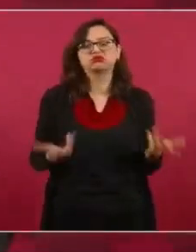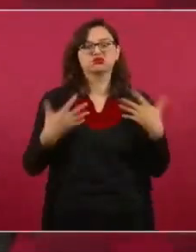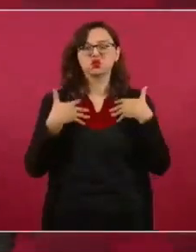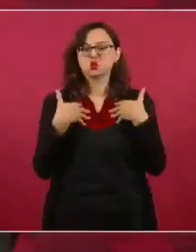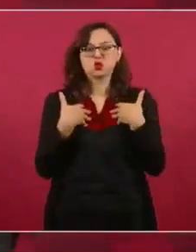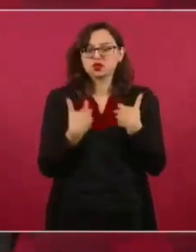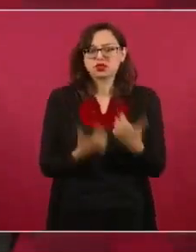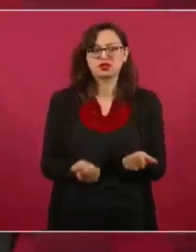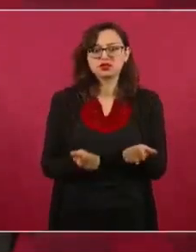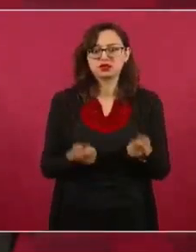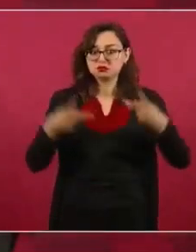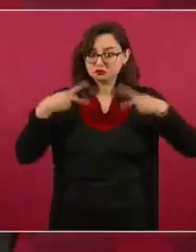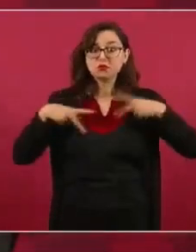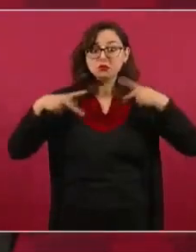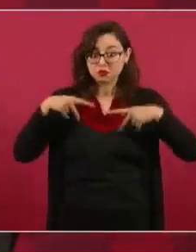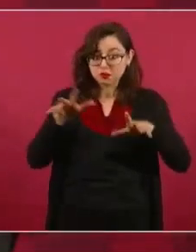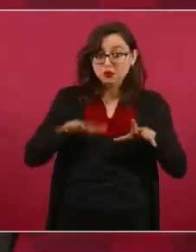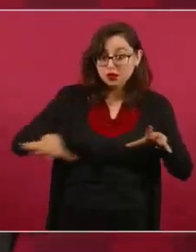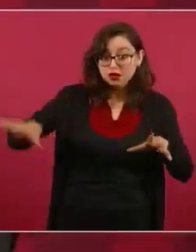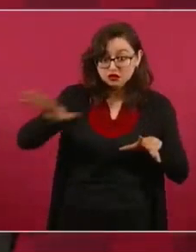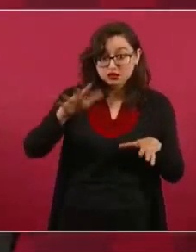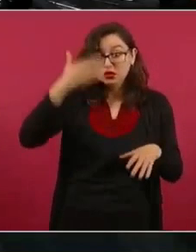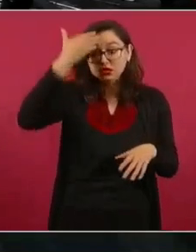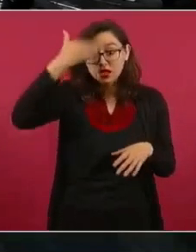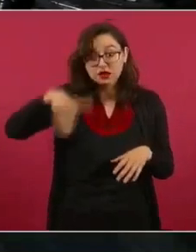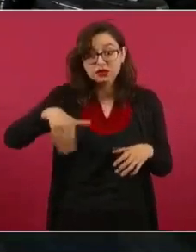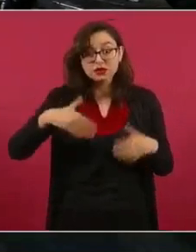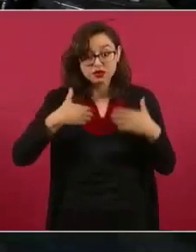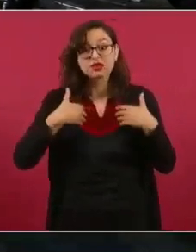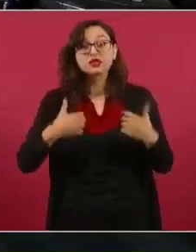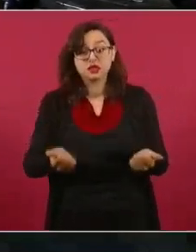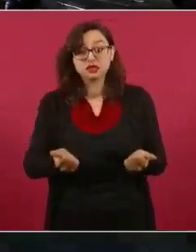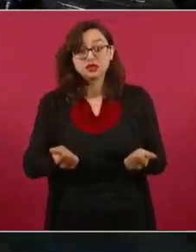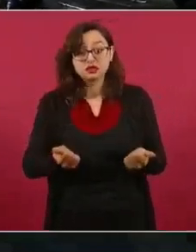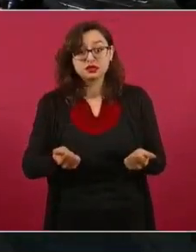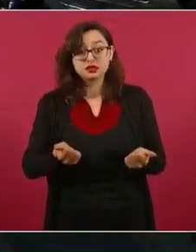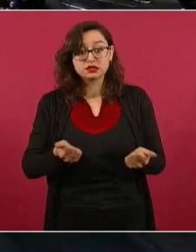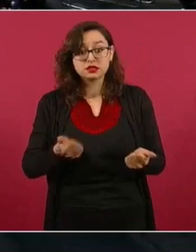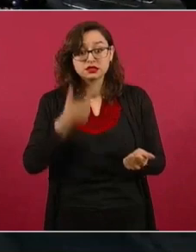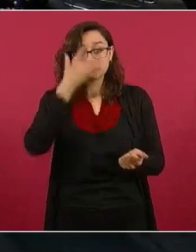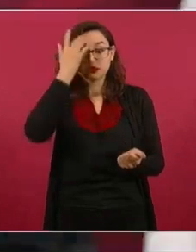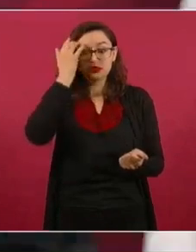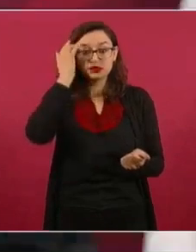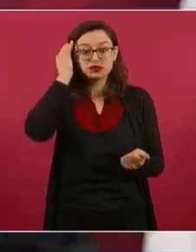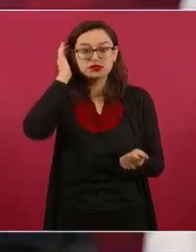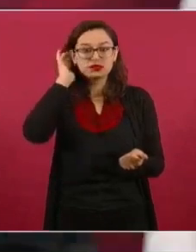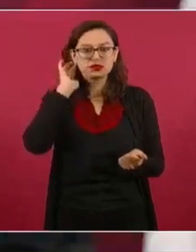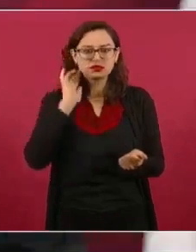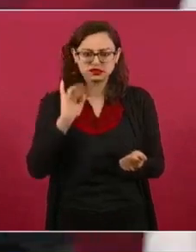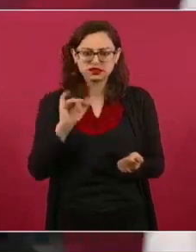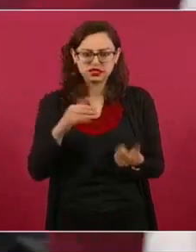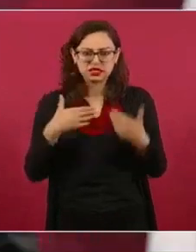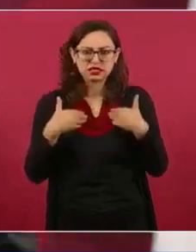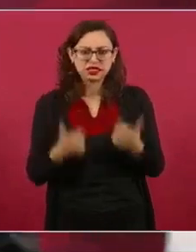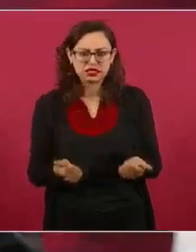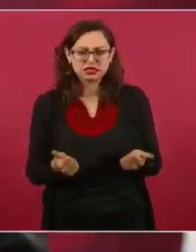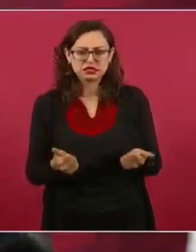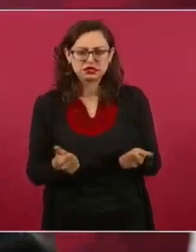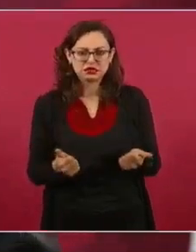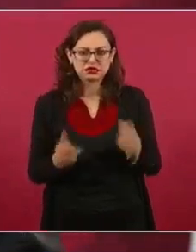¿Y la gente sí lo entiende? ¿Sí lo entiende? ¿Sí se entiende? Hay